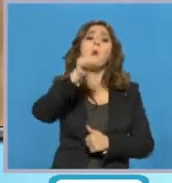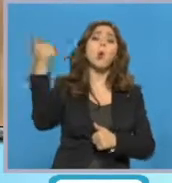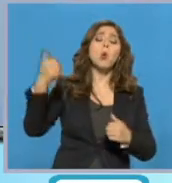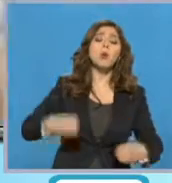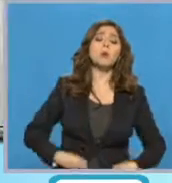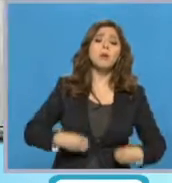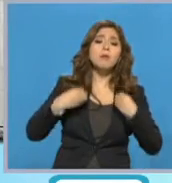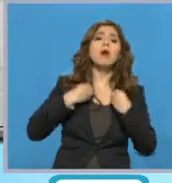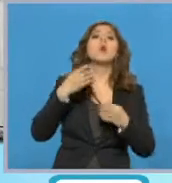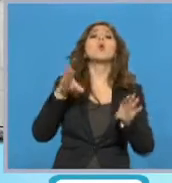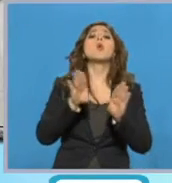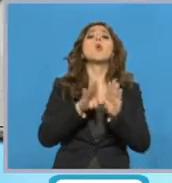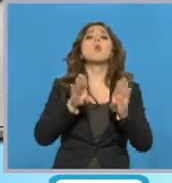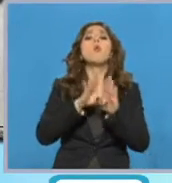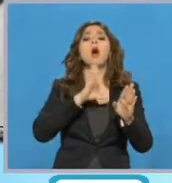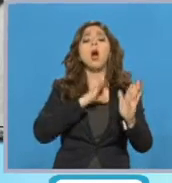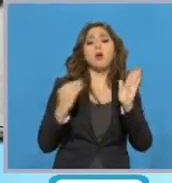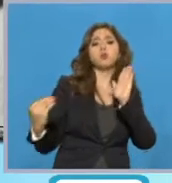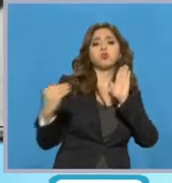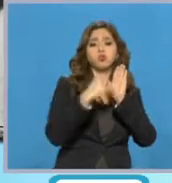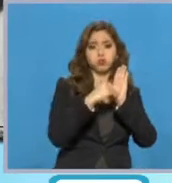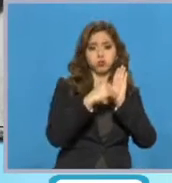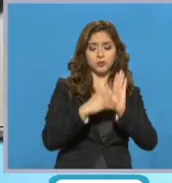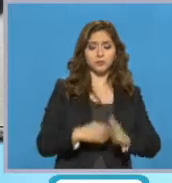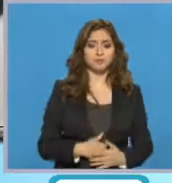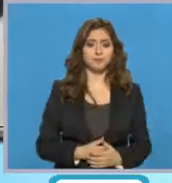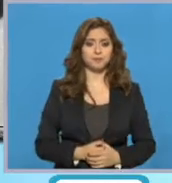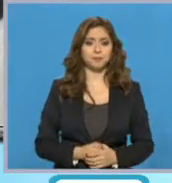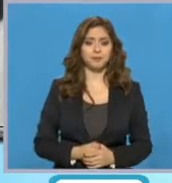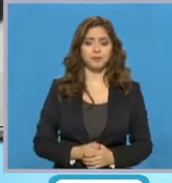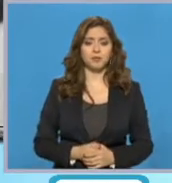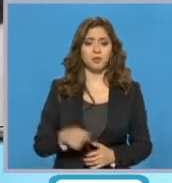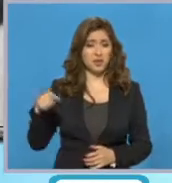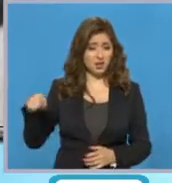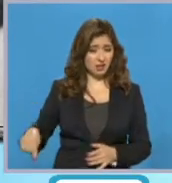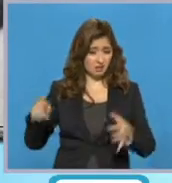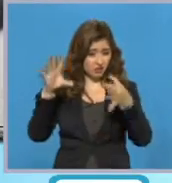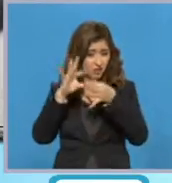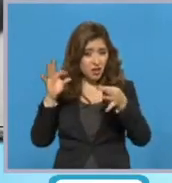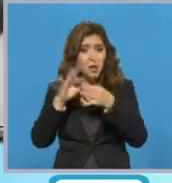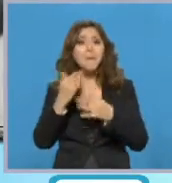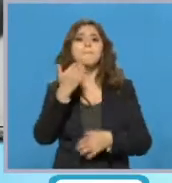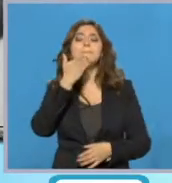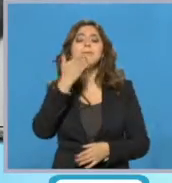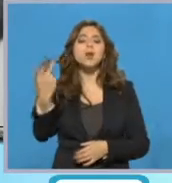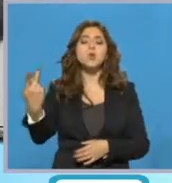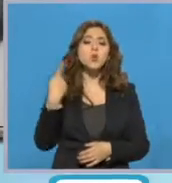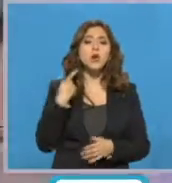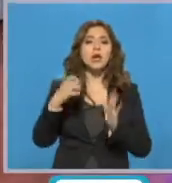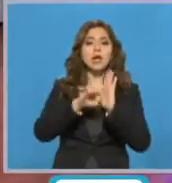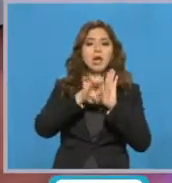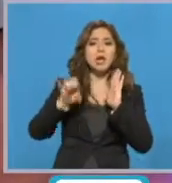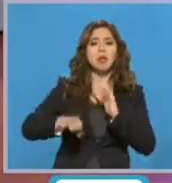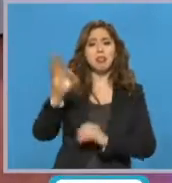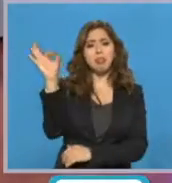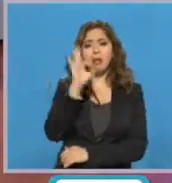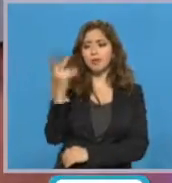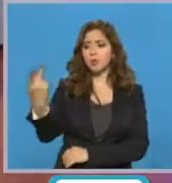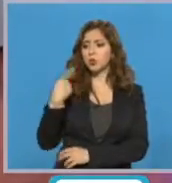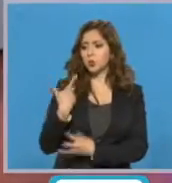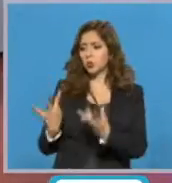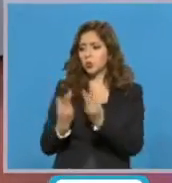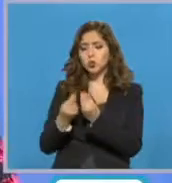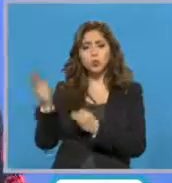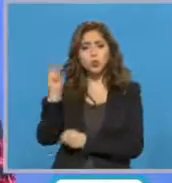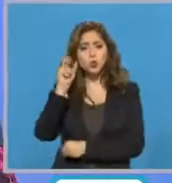O sea que esto podría ser una excelente opción para buenas amistades. Personas que no tengan una relación amorosa, pero que de alguna manera a futuro